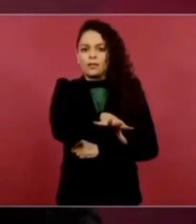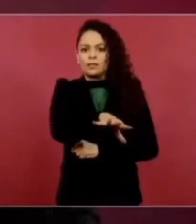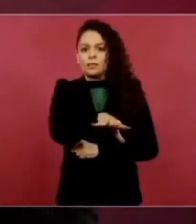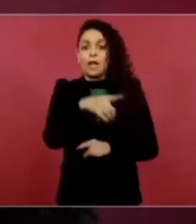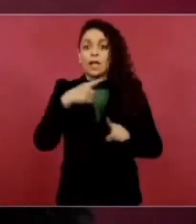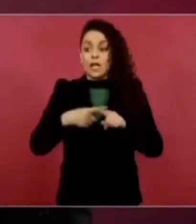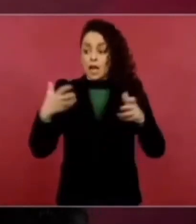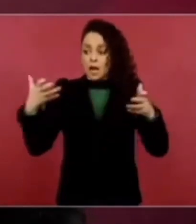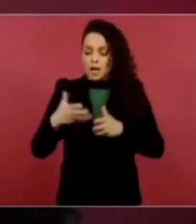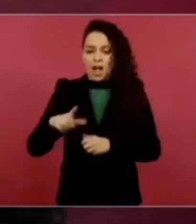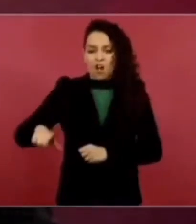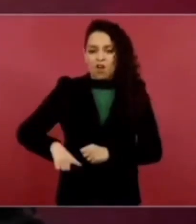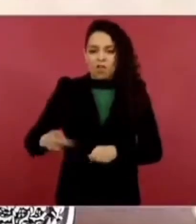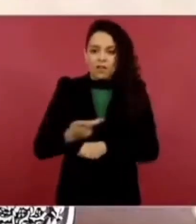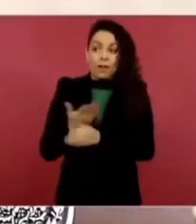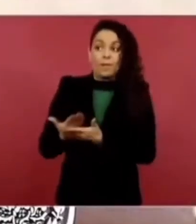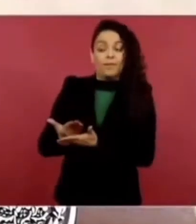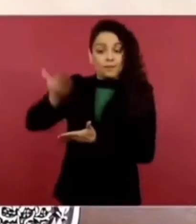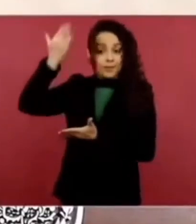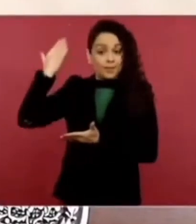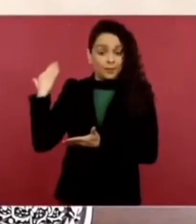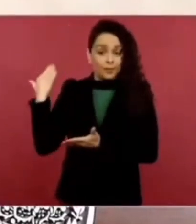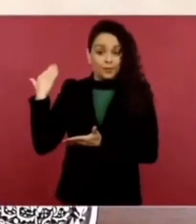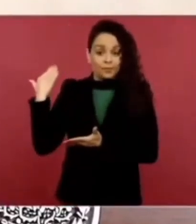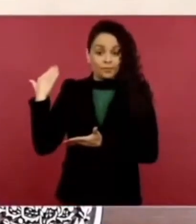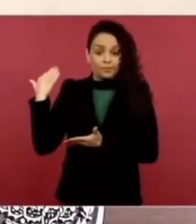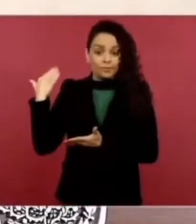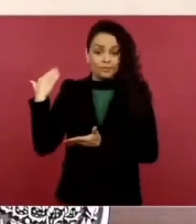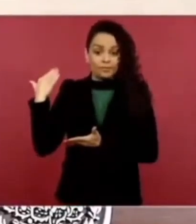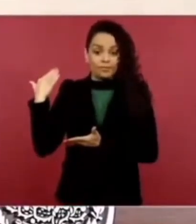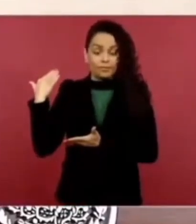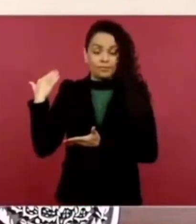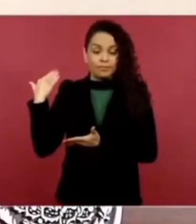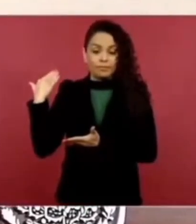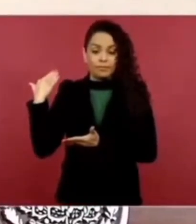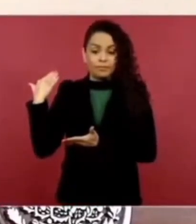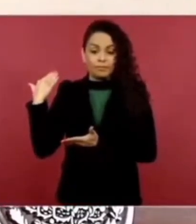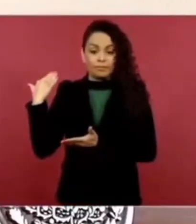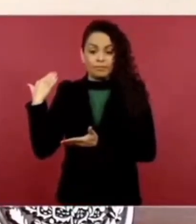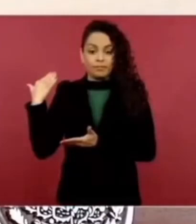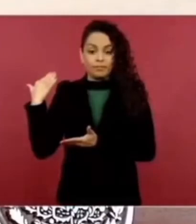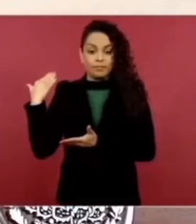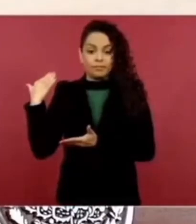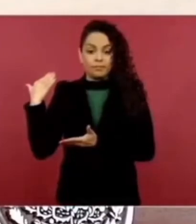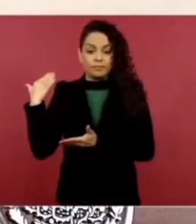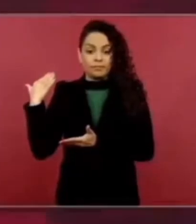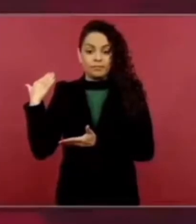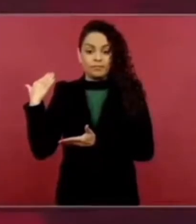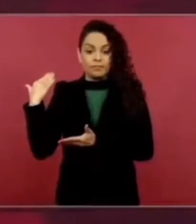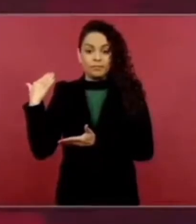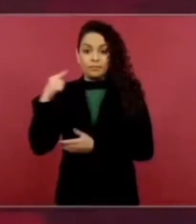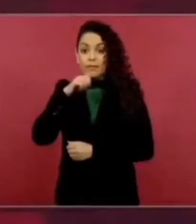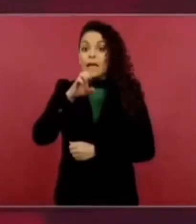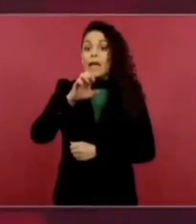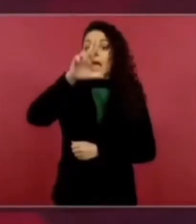Pero independientemente de que era el secretario de la Defensa del gobierno anterior,